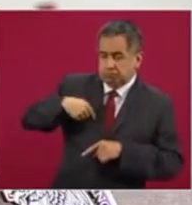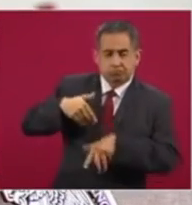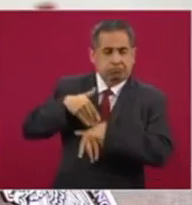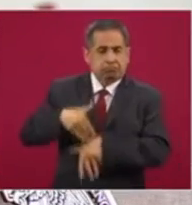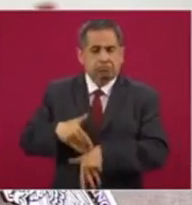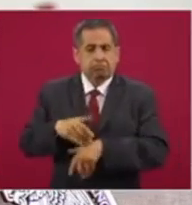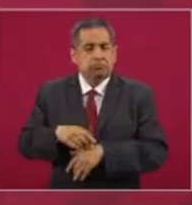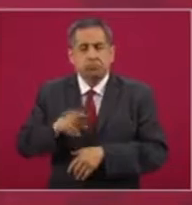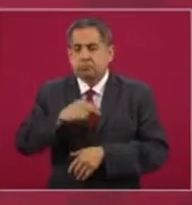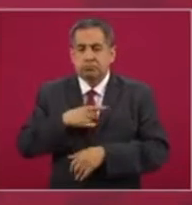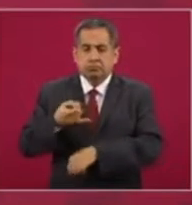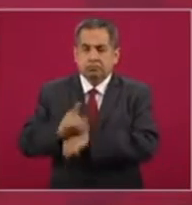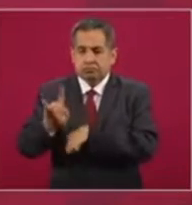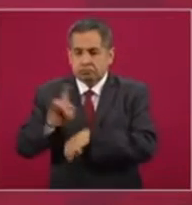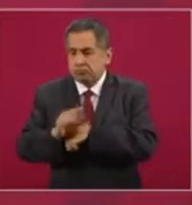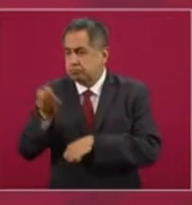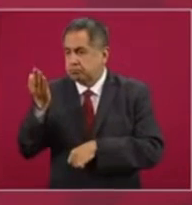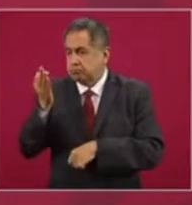de no fallarle